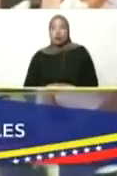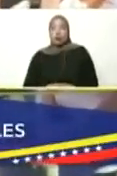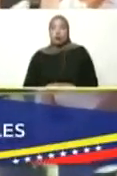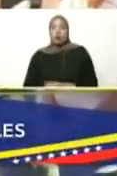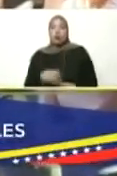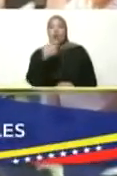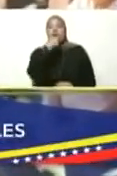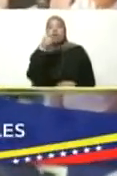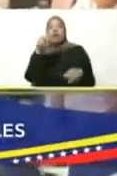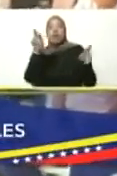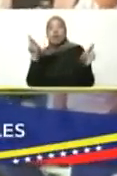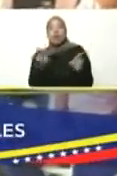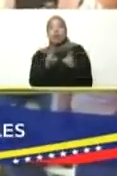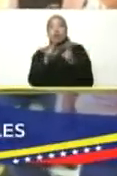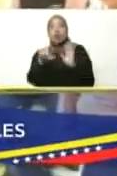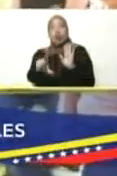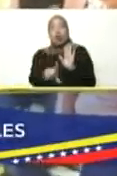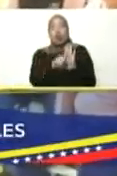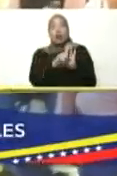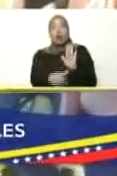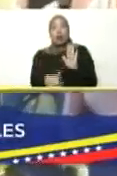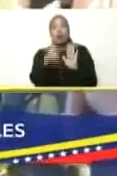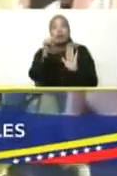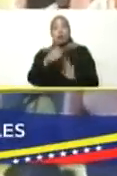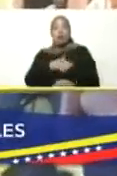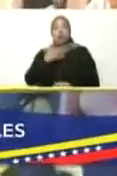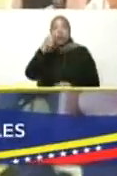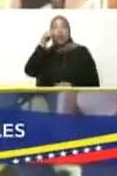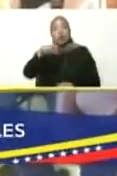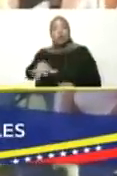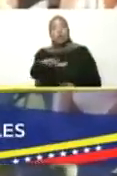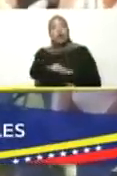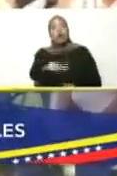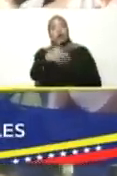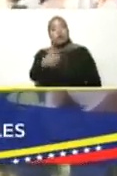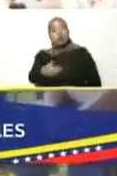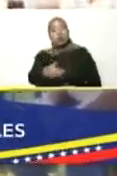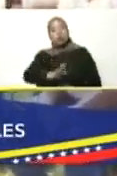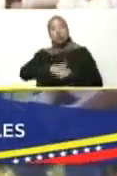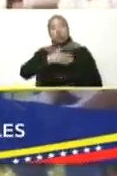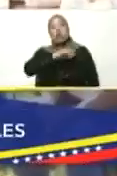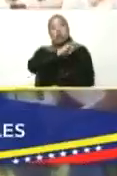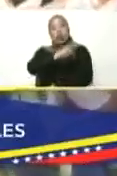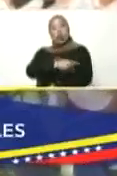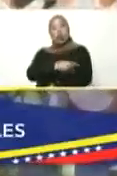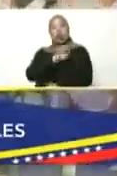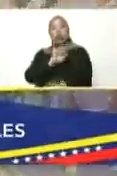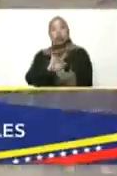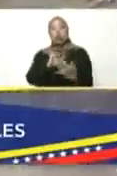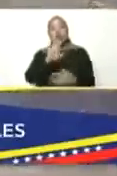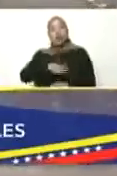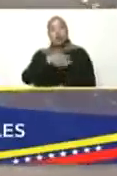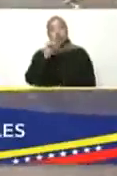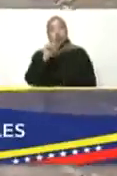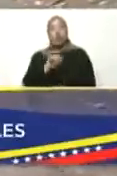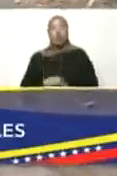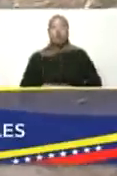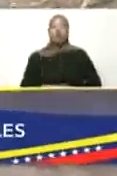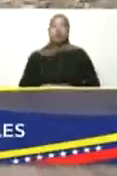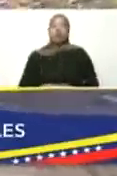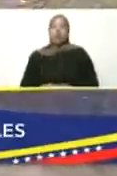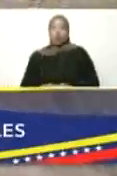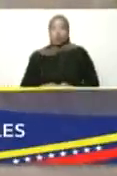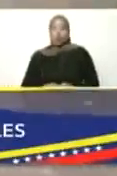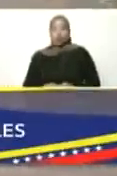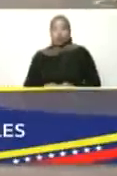Simplificar las fórmulas organizativas sobre las cuales el pueblo construye su poder, la democracia directa en la base. ¿Qué te parece? Bueno, presidente,